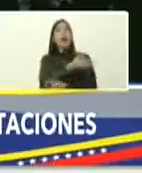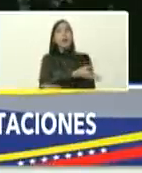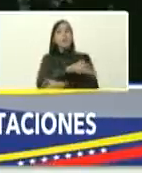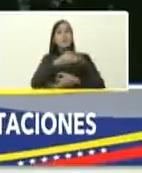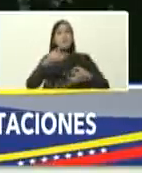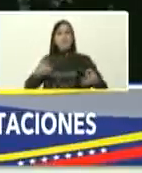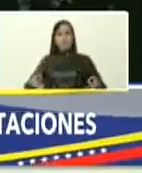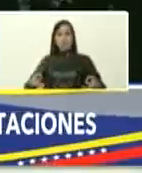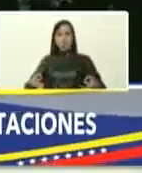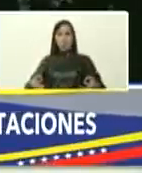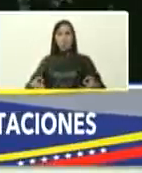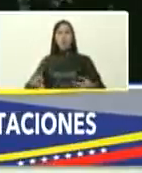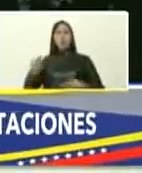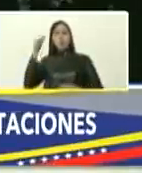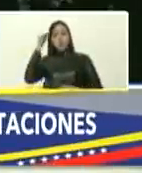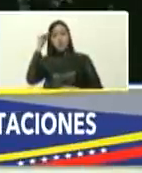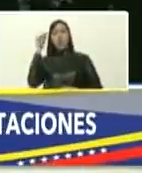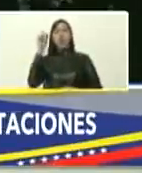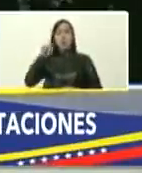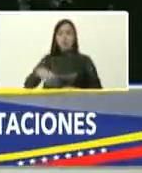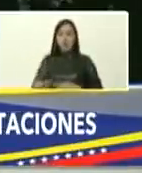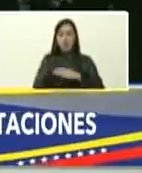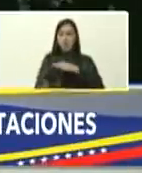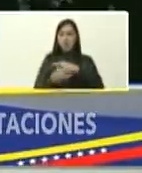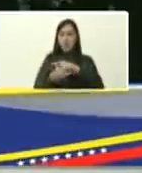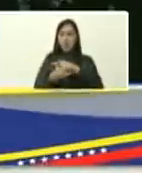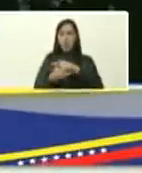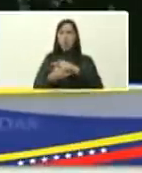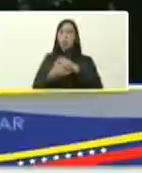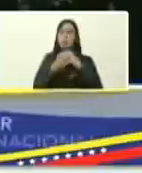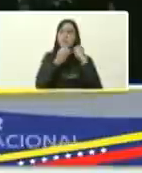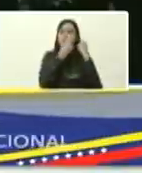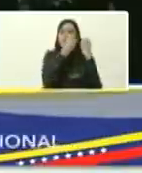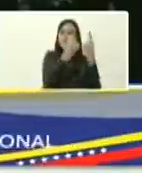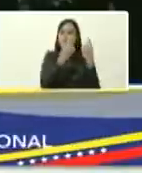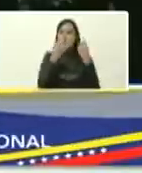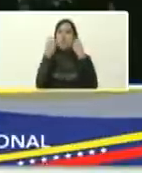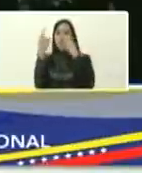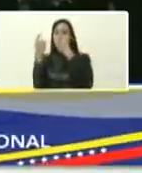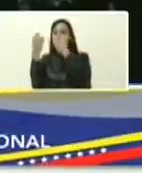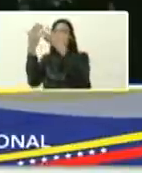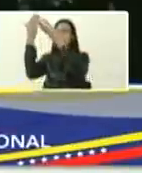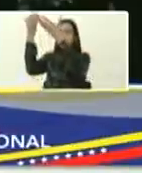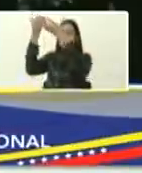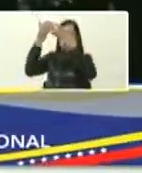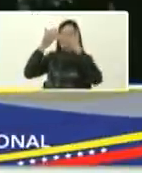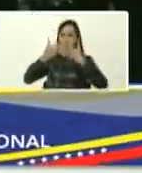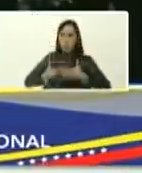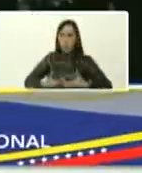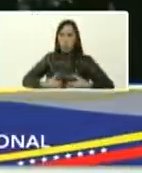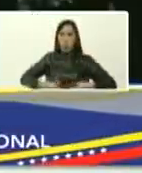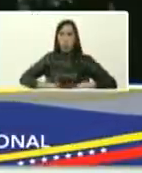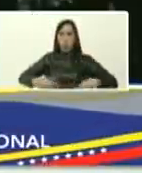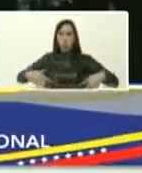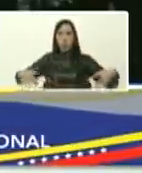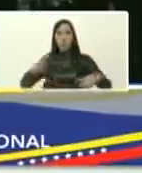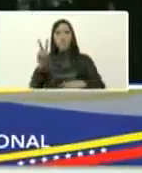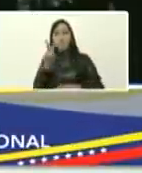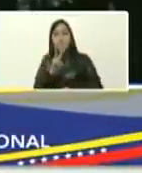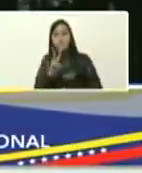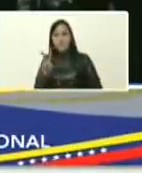mente, tecnología para exportar y llenar de riqueza a Venezuela, como todo el